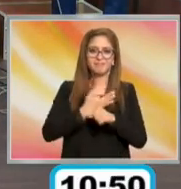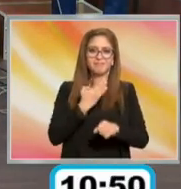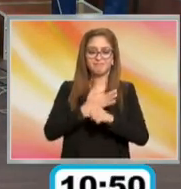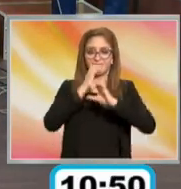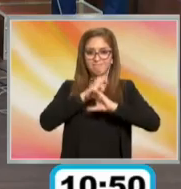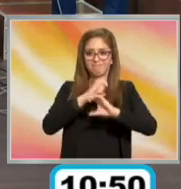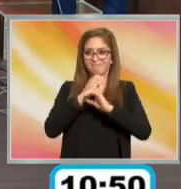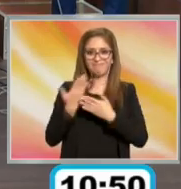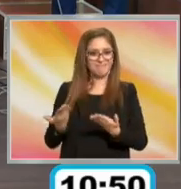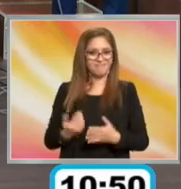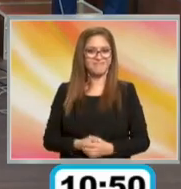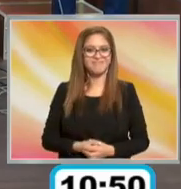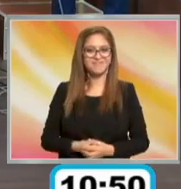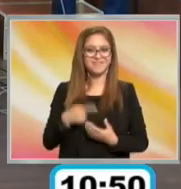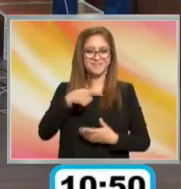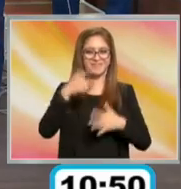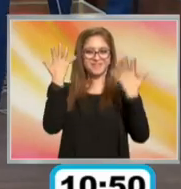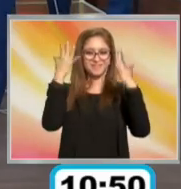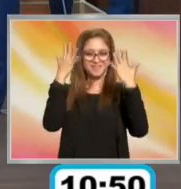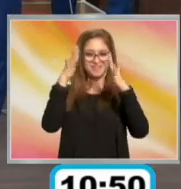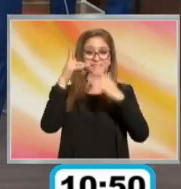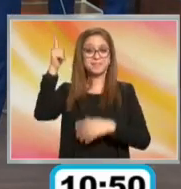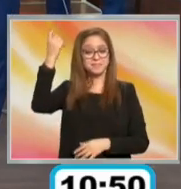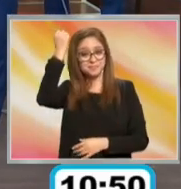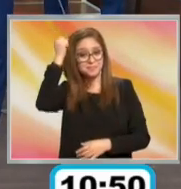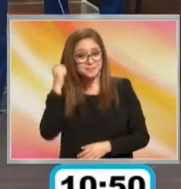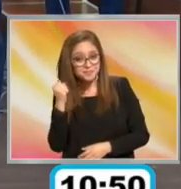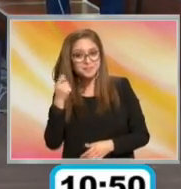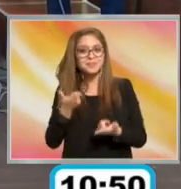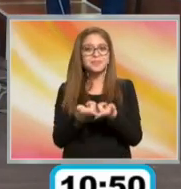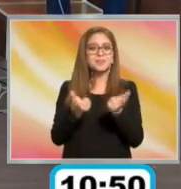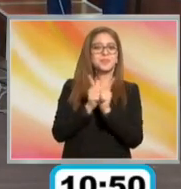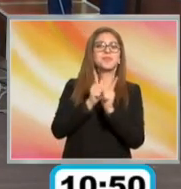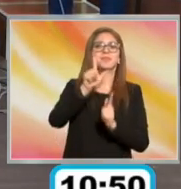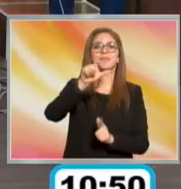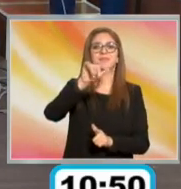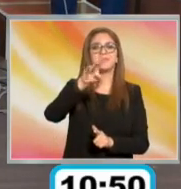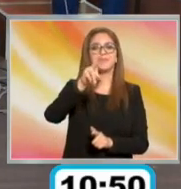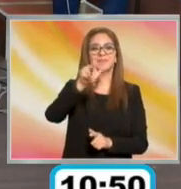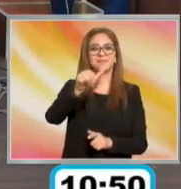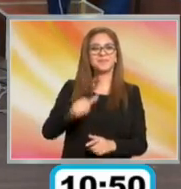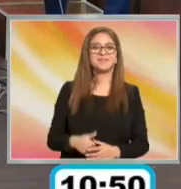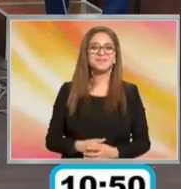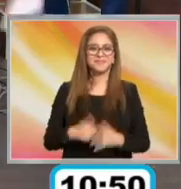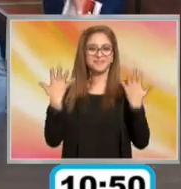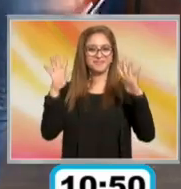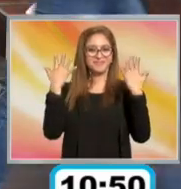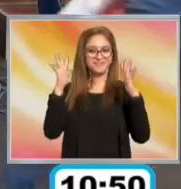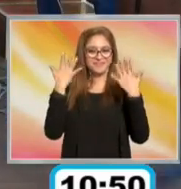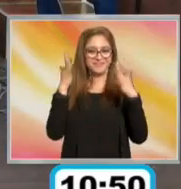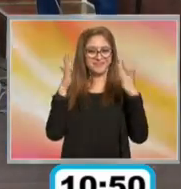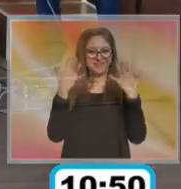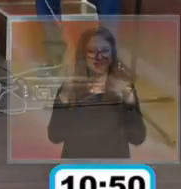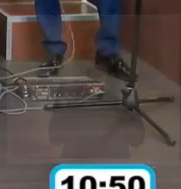muchachos. ¿Vale? Vámonos, vámonos. El aplauso desde Sinaloa, el Grupo Libra. Contigo.